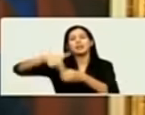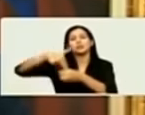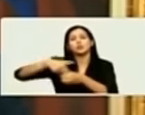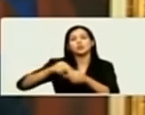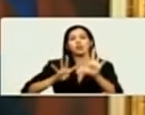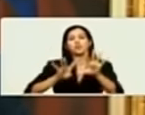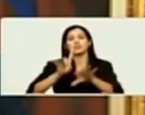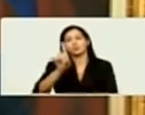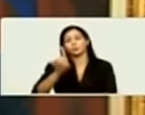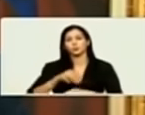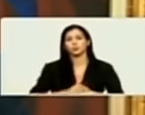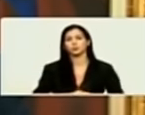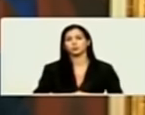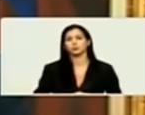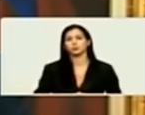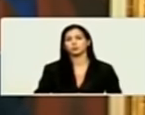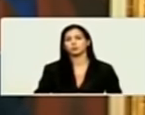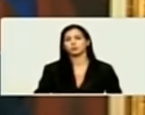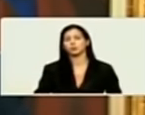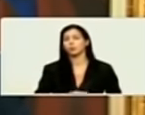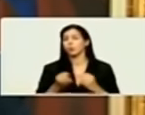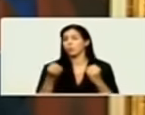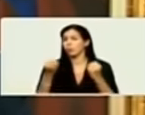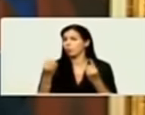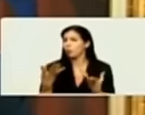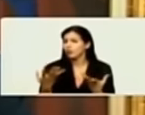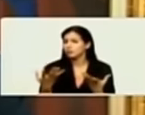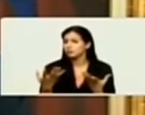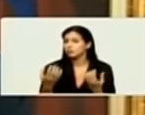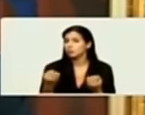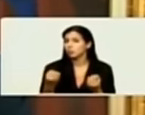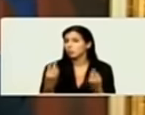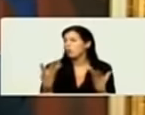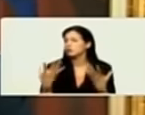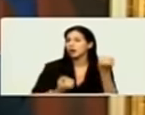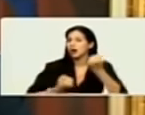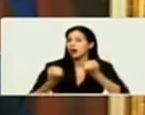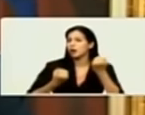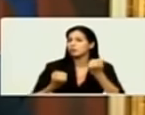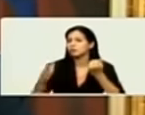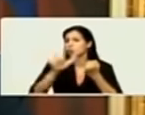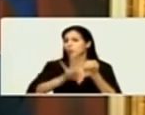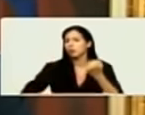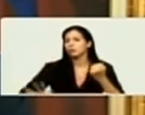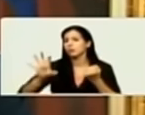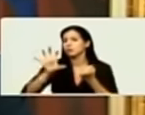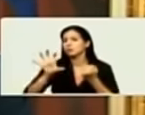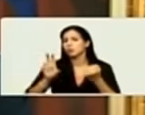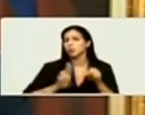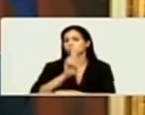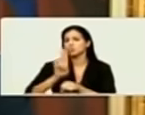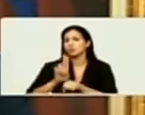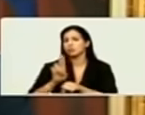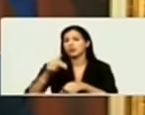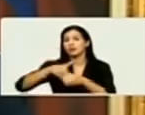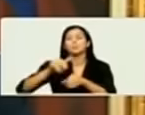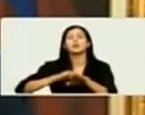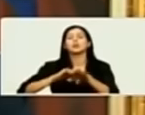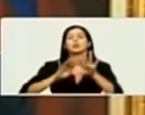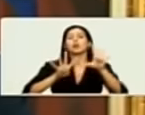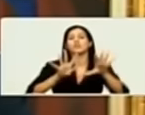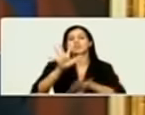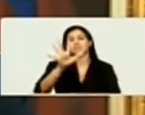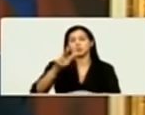pueden eh intercambiar e interactuar con distintas organizaciones en el mundo no es decir eso no es una